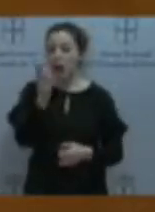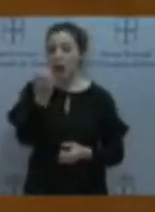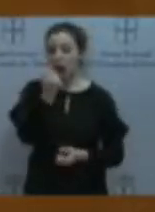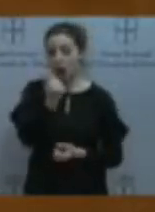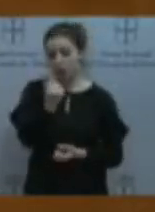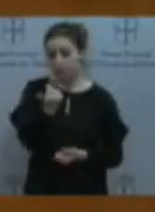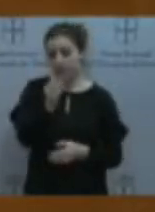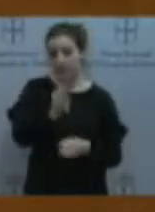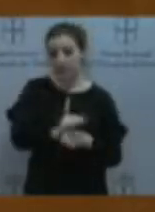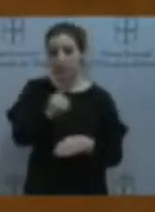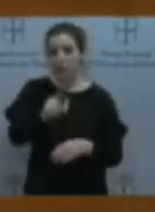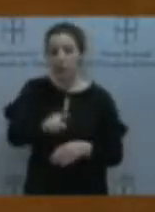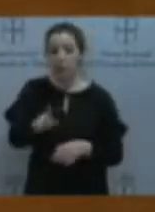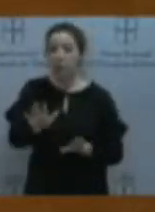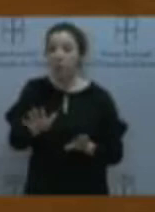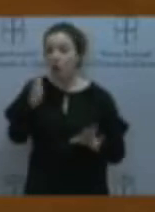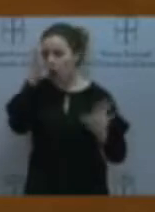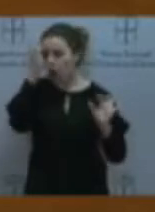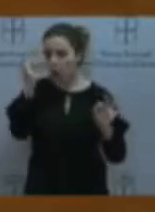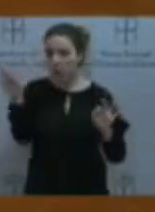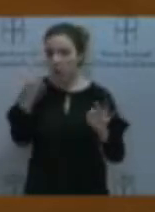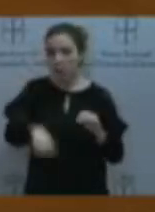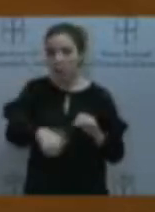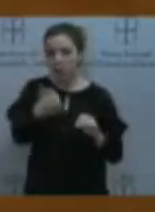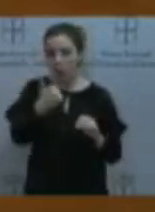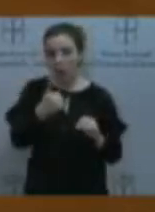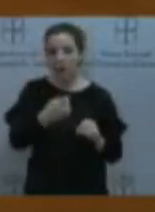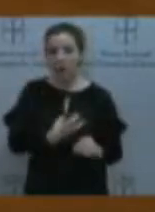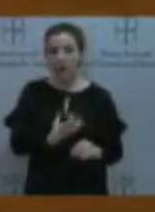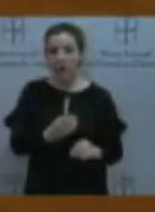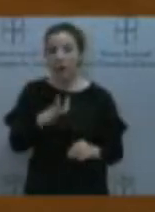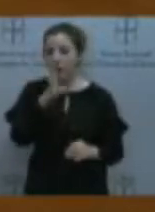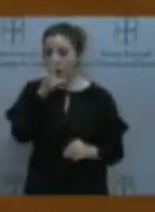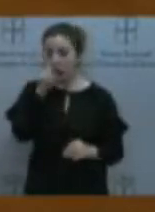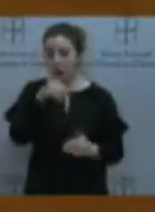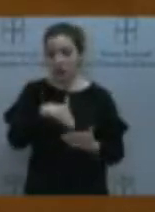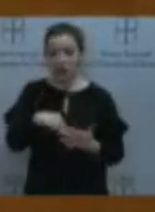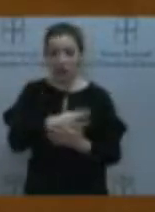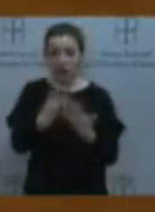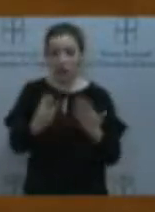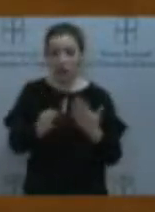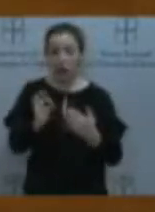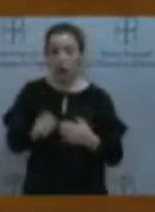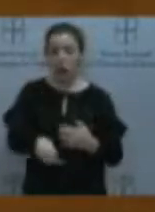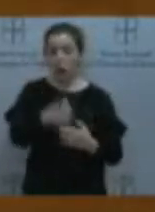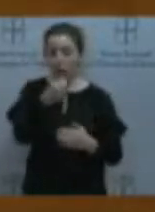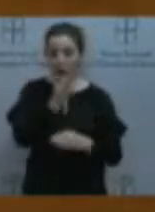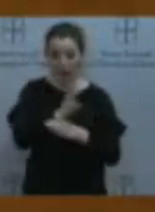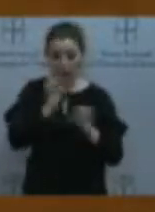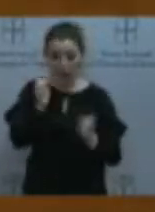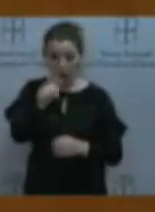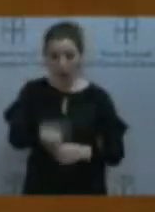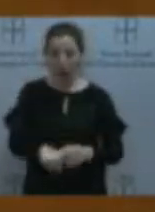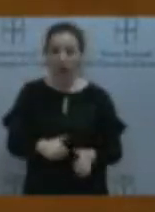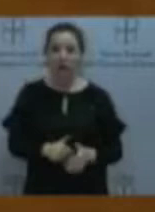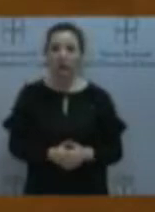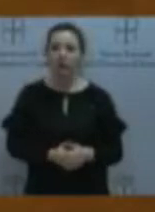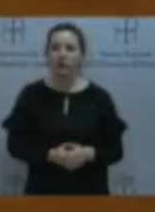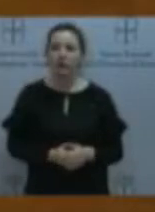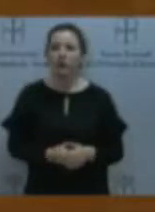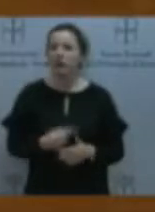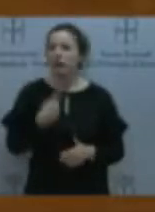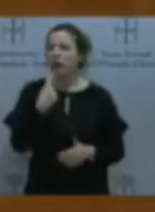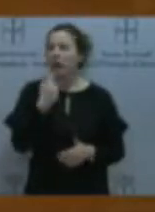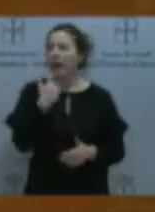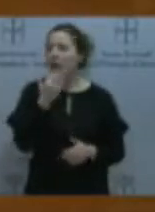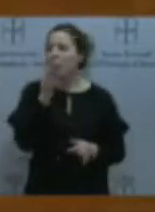los sindicatos. En febrero de 2018 aprobóse otra también en esta Cámara, decía algo muy concreto, que era que había que sentarse a falar